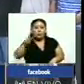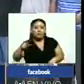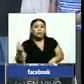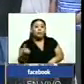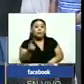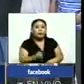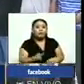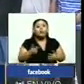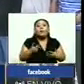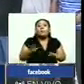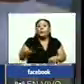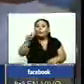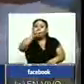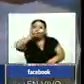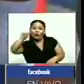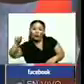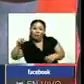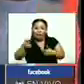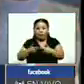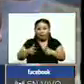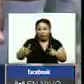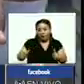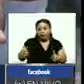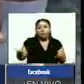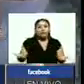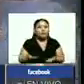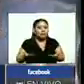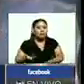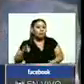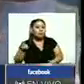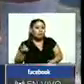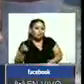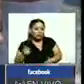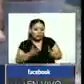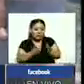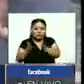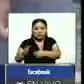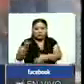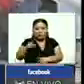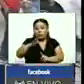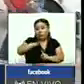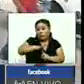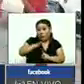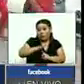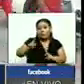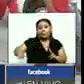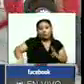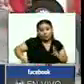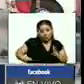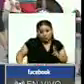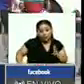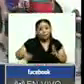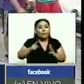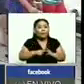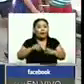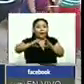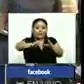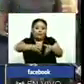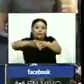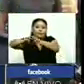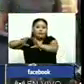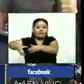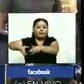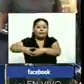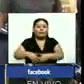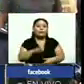el operativo Libertad Fase 2 que realizó la Policía Nacional Civil en los municipios de Ilopango, Soyapango y San Martín.